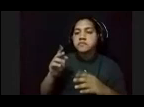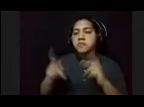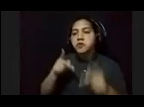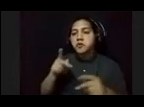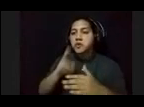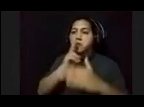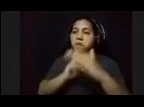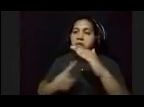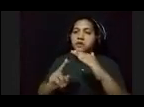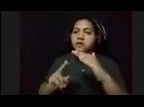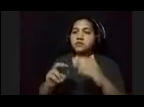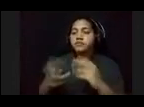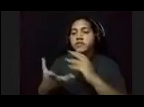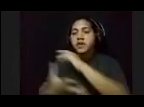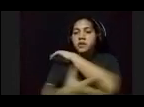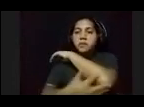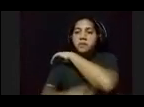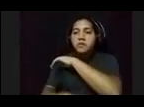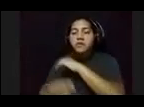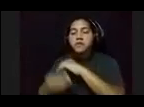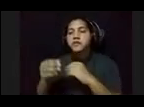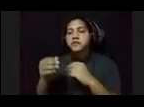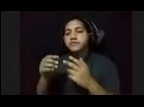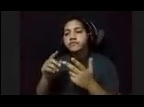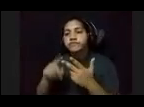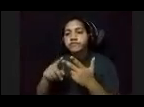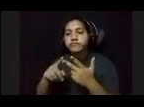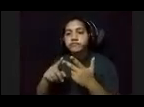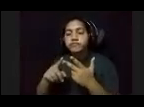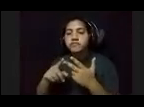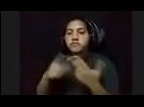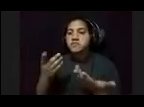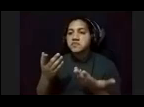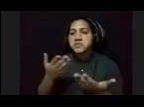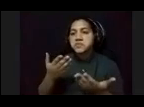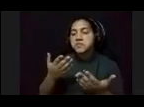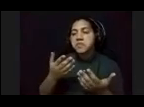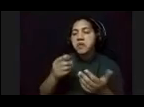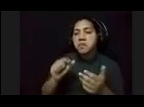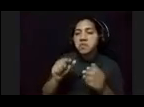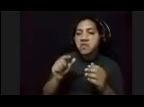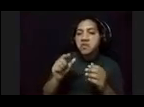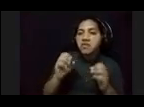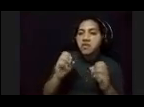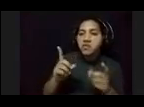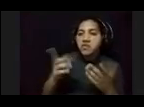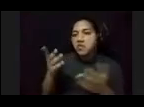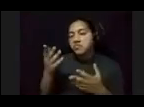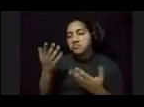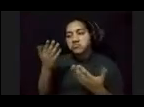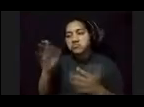con escasos recursos económicos, ninguna o poca escolaridad, pero diestros en muchos